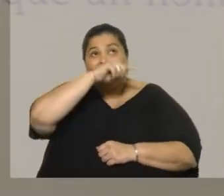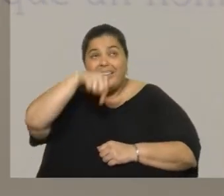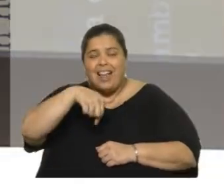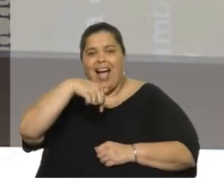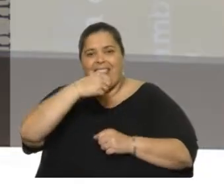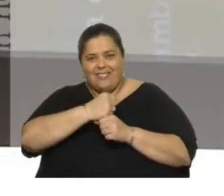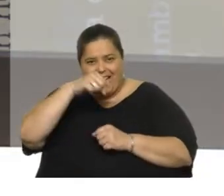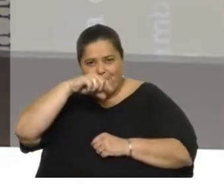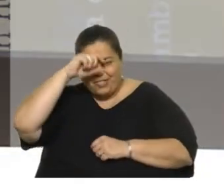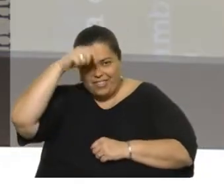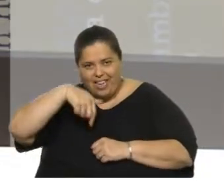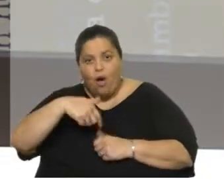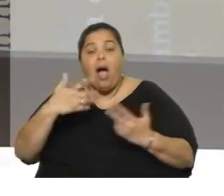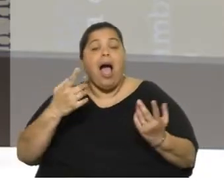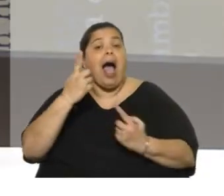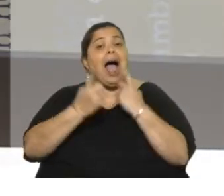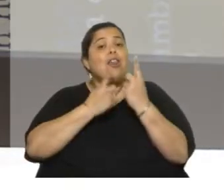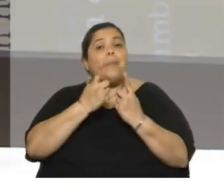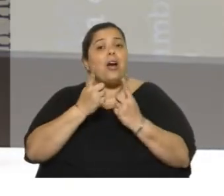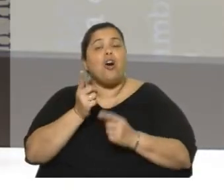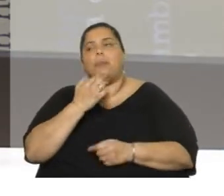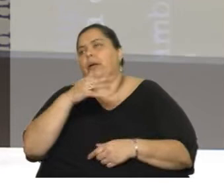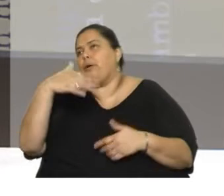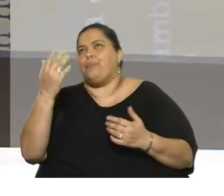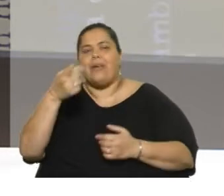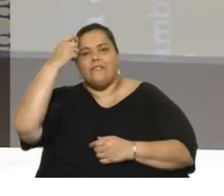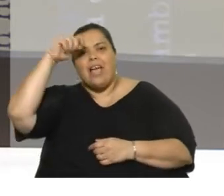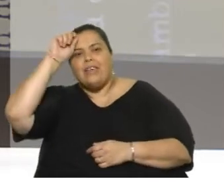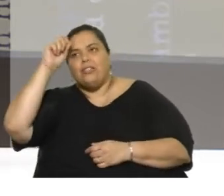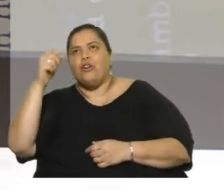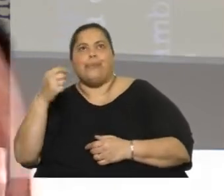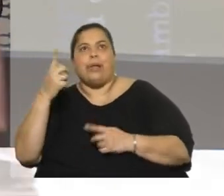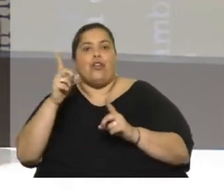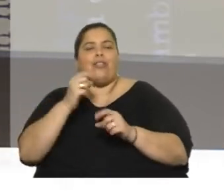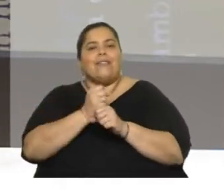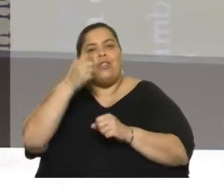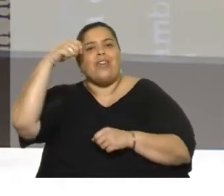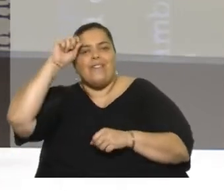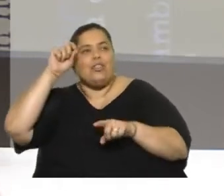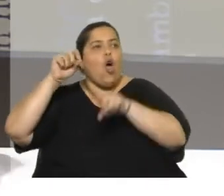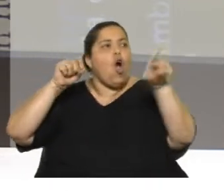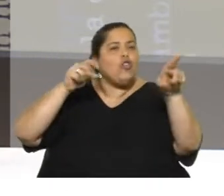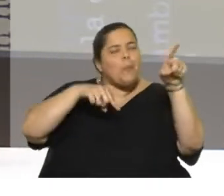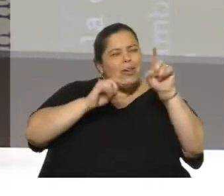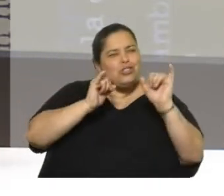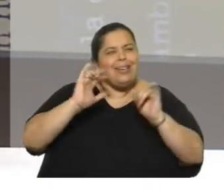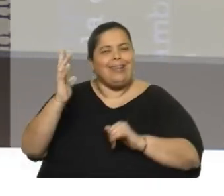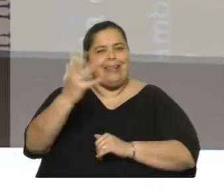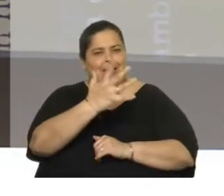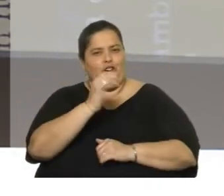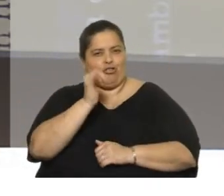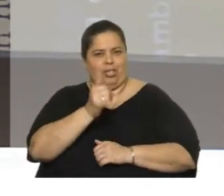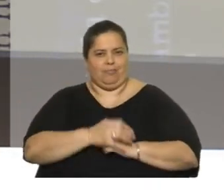trabajando. Quizás no en el lugar, el que es de Fray Bento, quizás no en Fray Bento, el que, pero sí se han quedado en el interior del